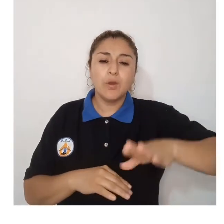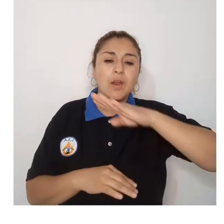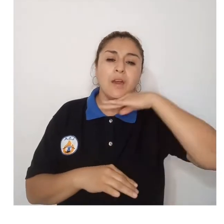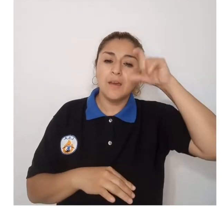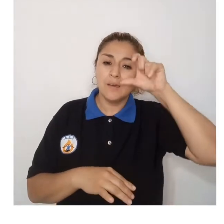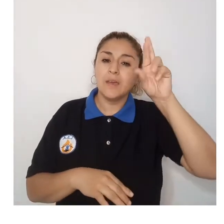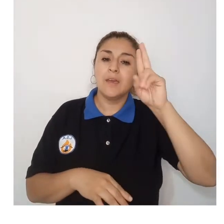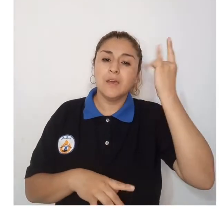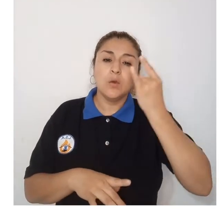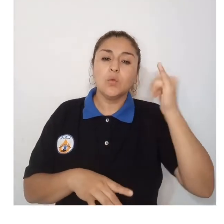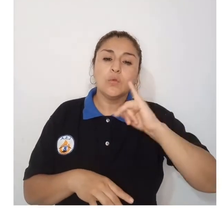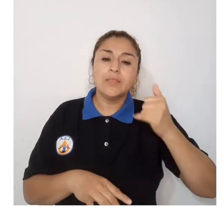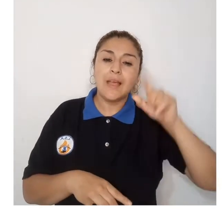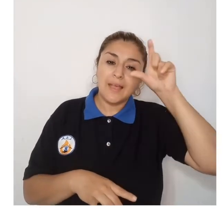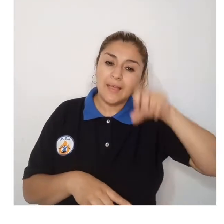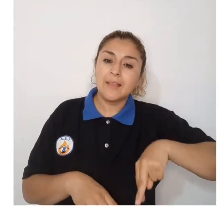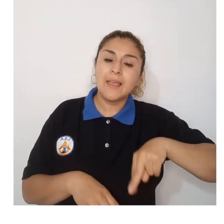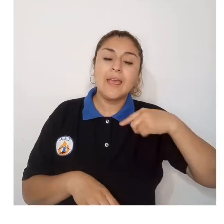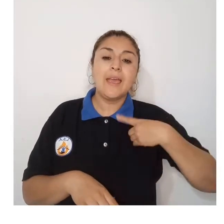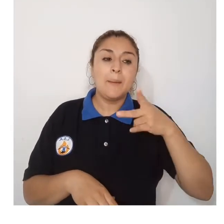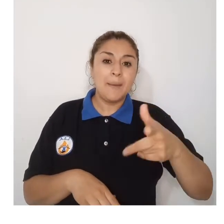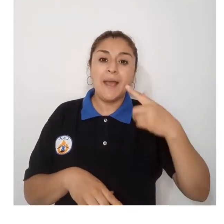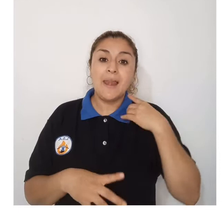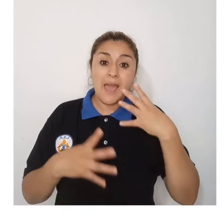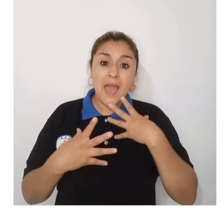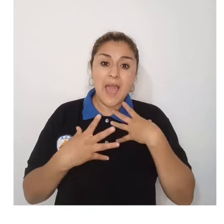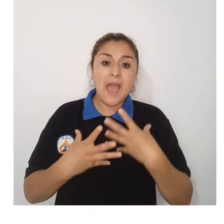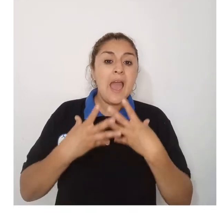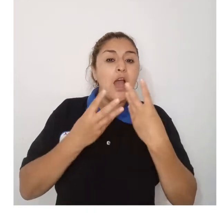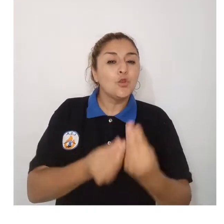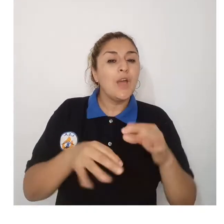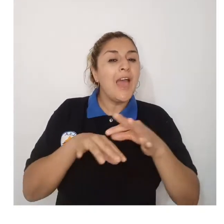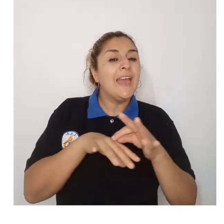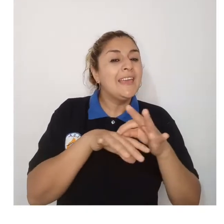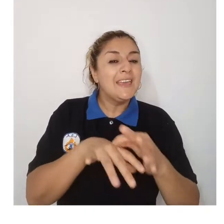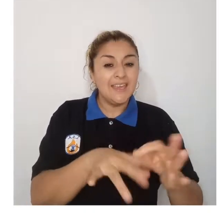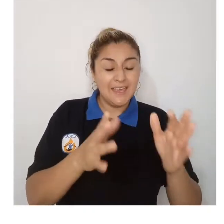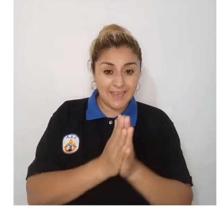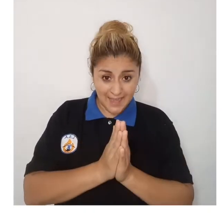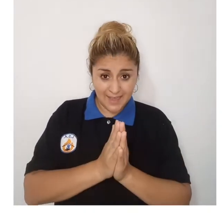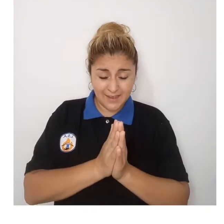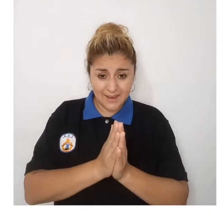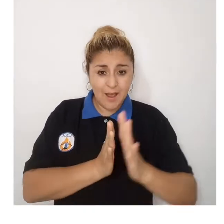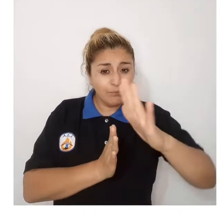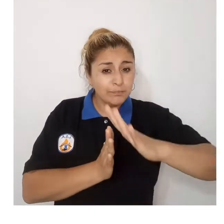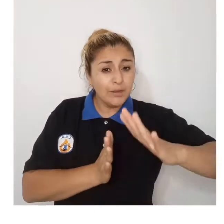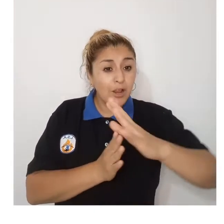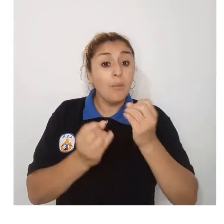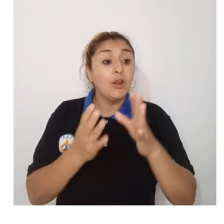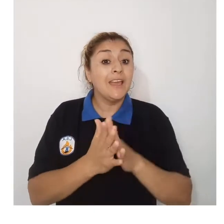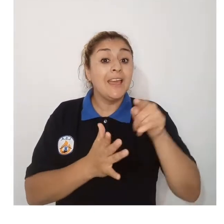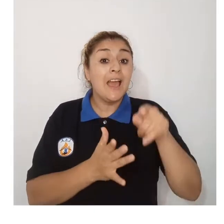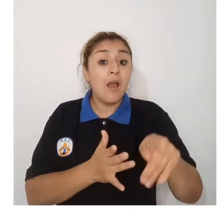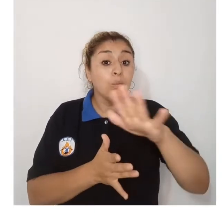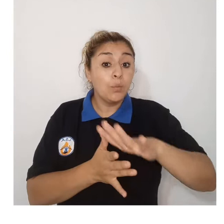porque macedonia y acá ya está sexto lugar estas zonas tuvieron a bien hacer una ofrenda